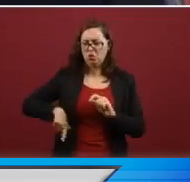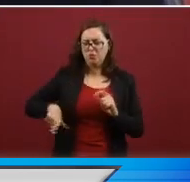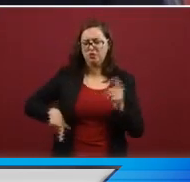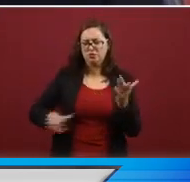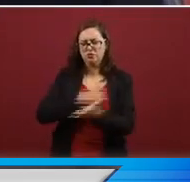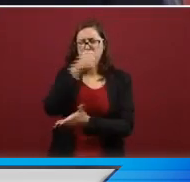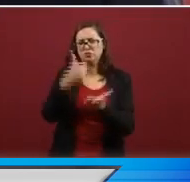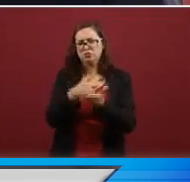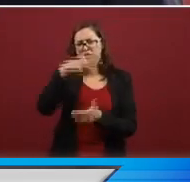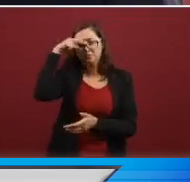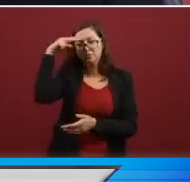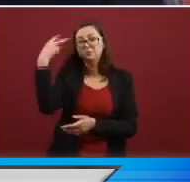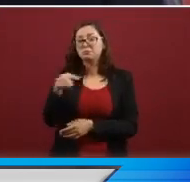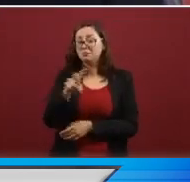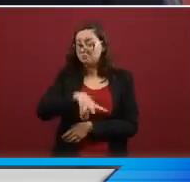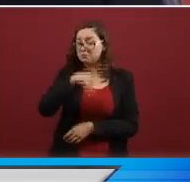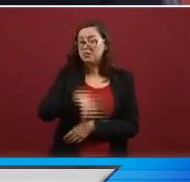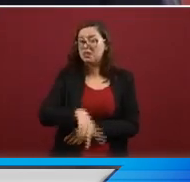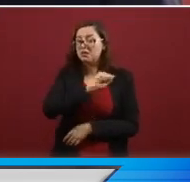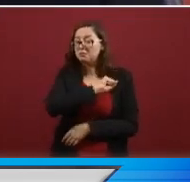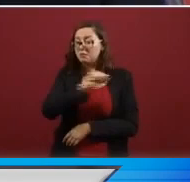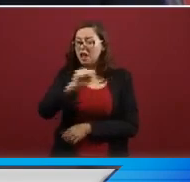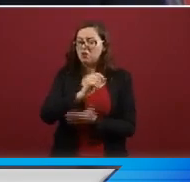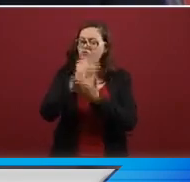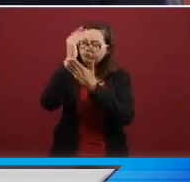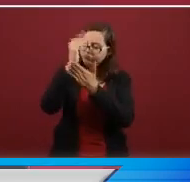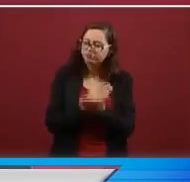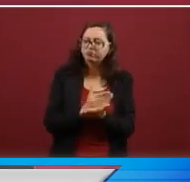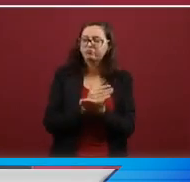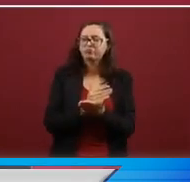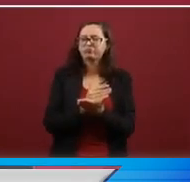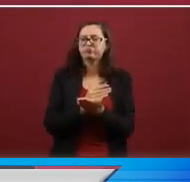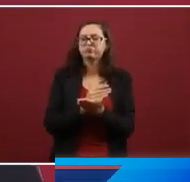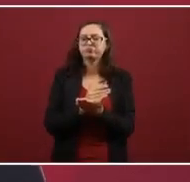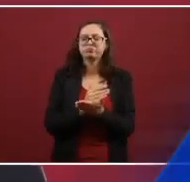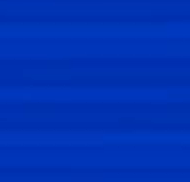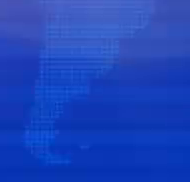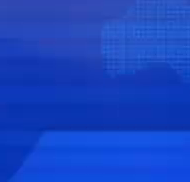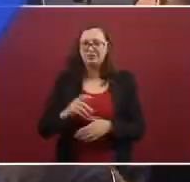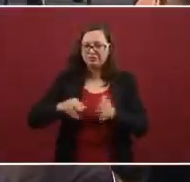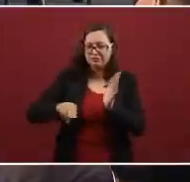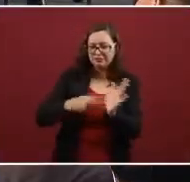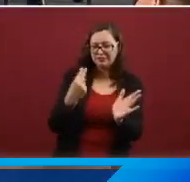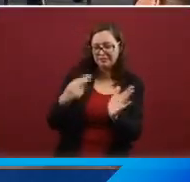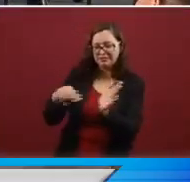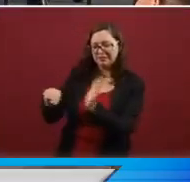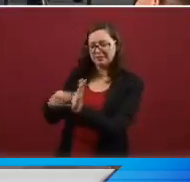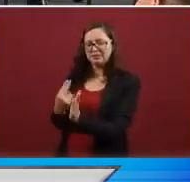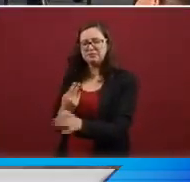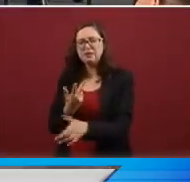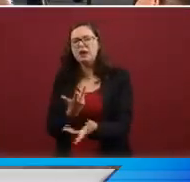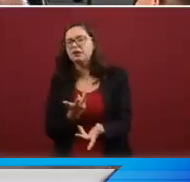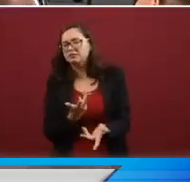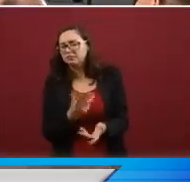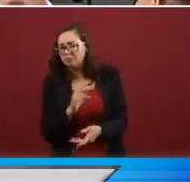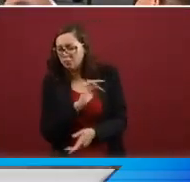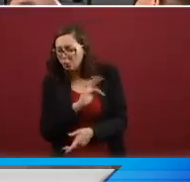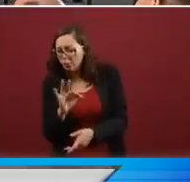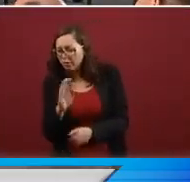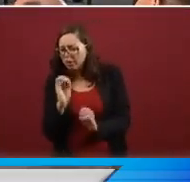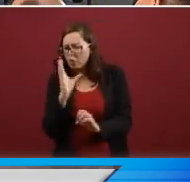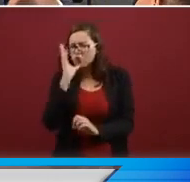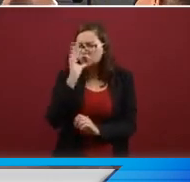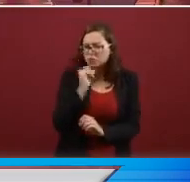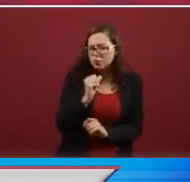México. Claudia Sheinbaum se reúne diariamente en conferencia para atender las demandas ciudadanas. TEMEC y la